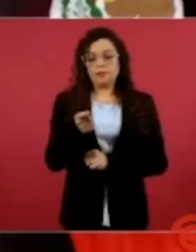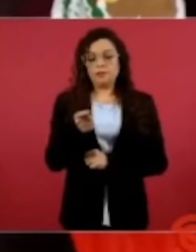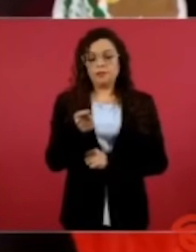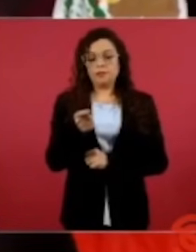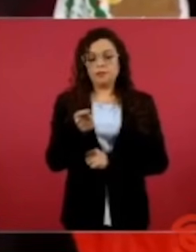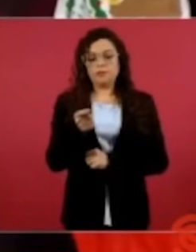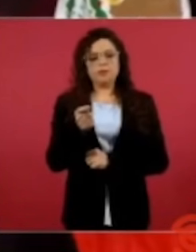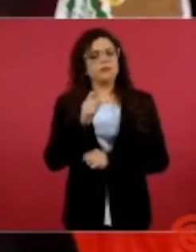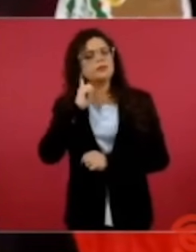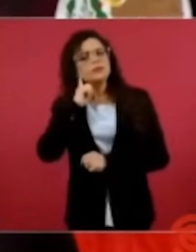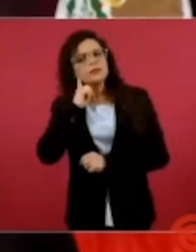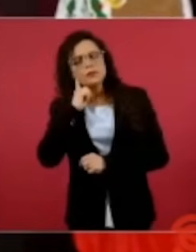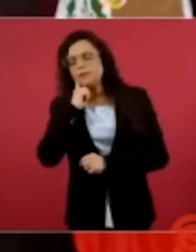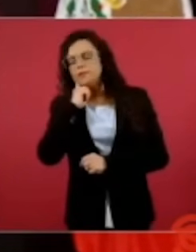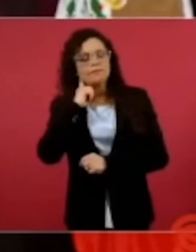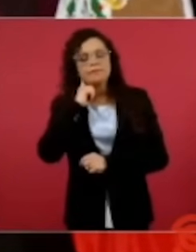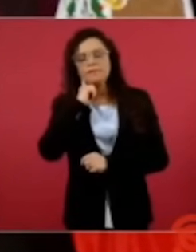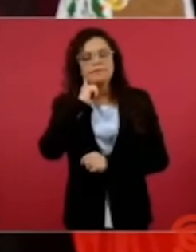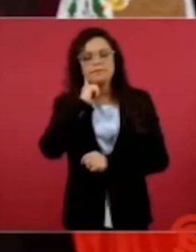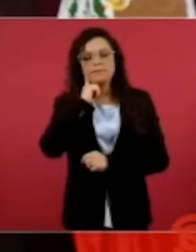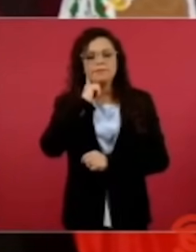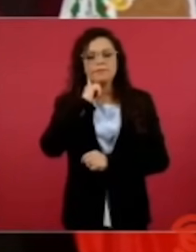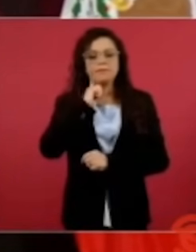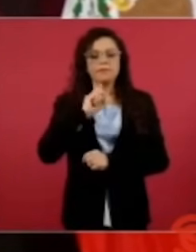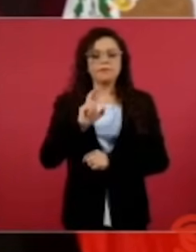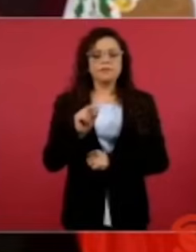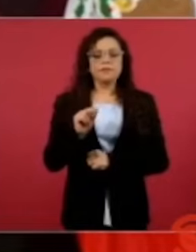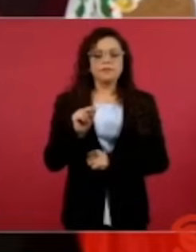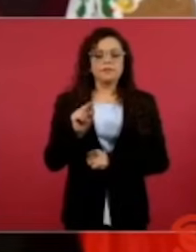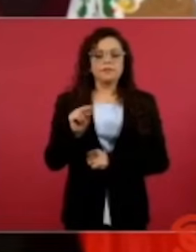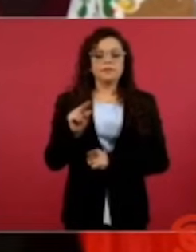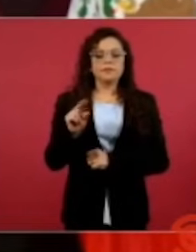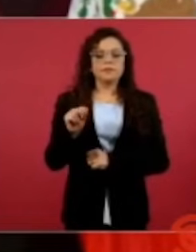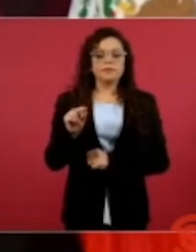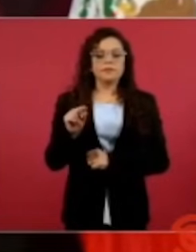no el debido eh